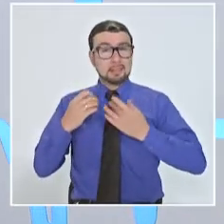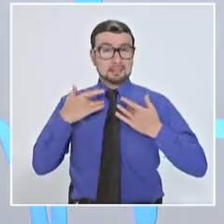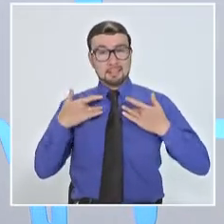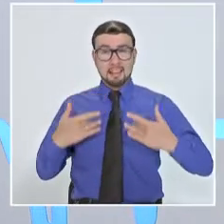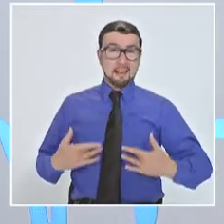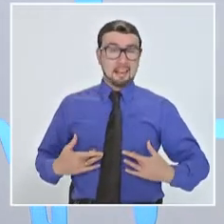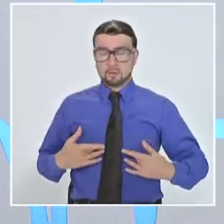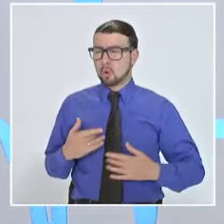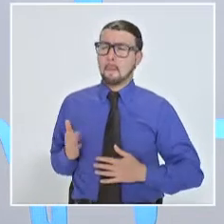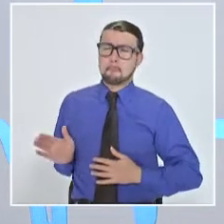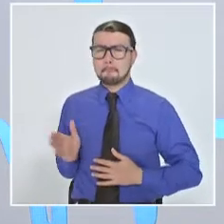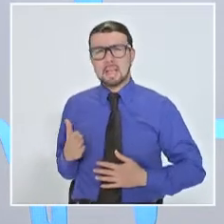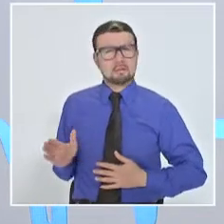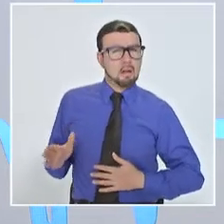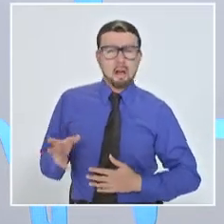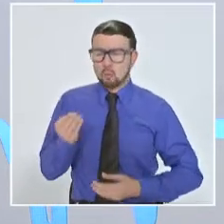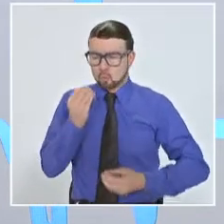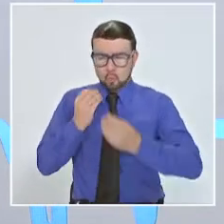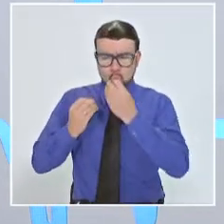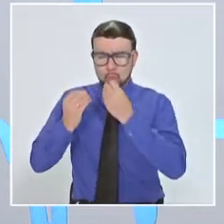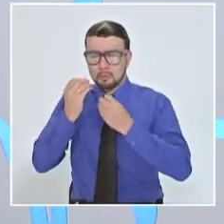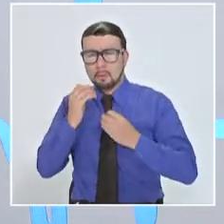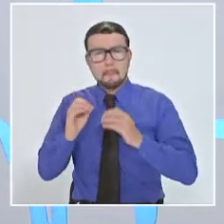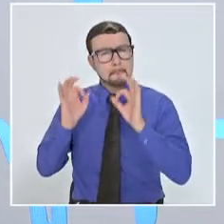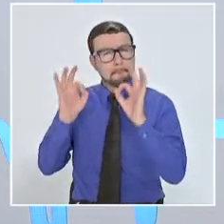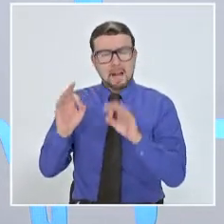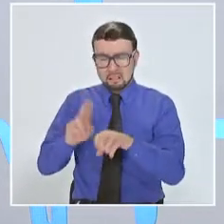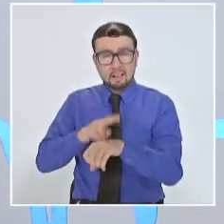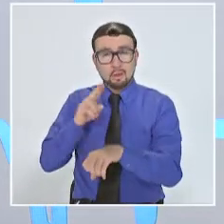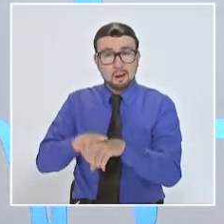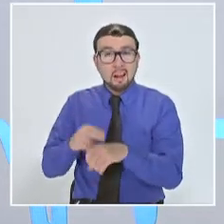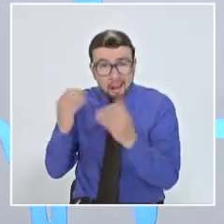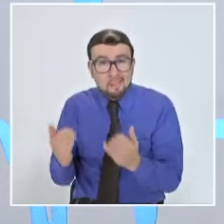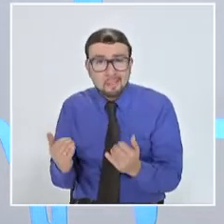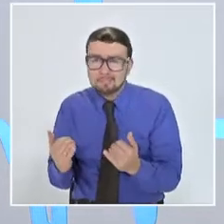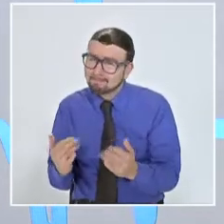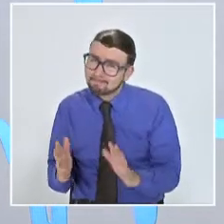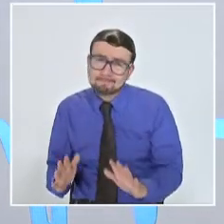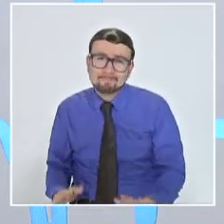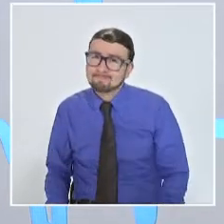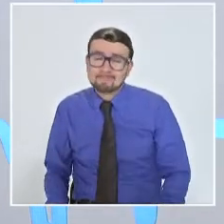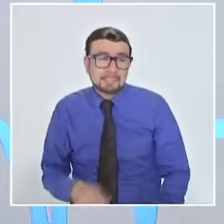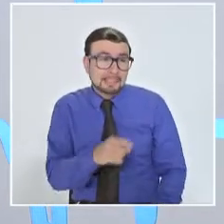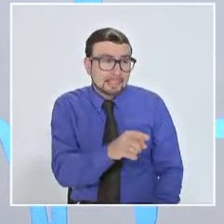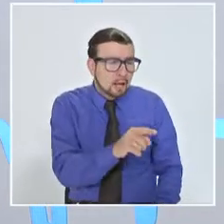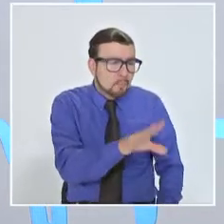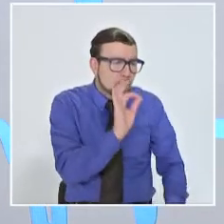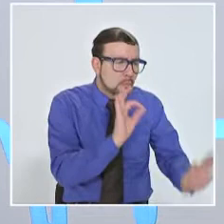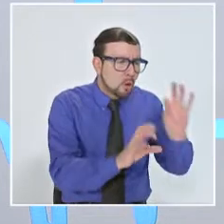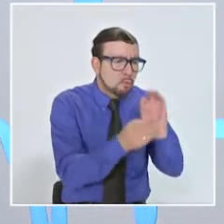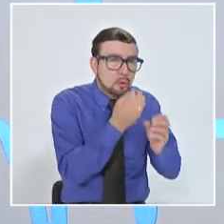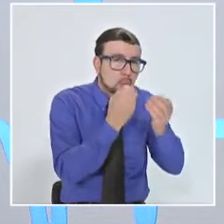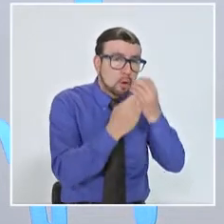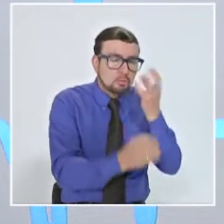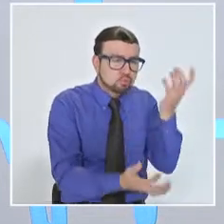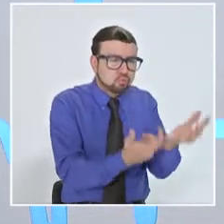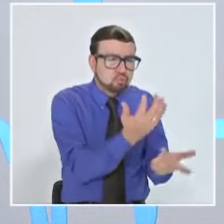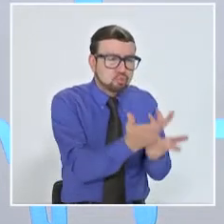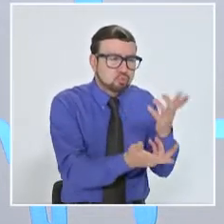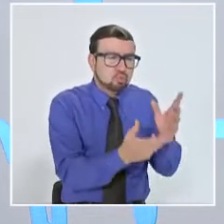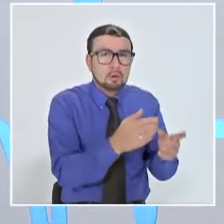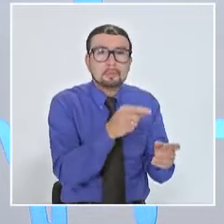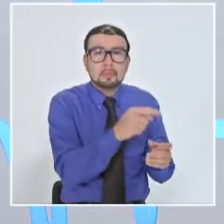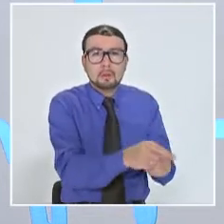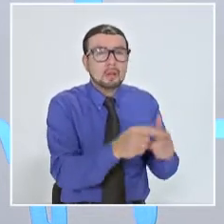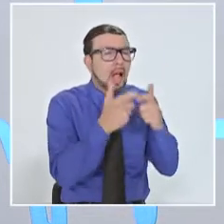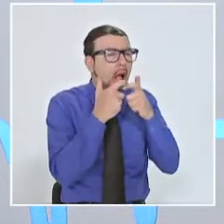de pescado, más comida de tipo natural, preferimos las comidas que vienen precocidas o preparadas, como son las